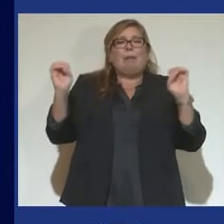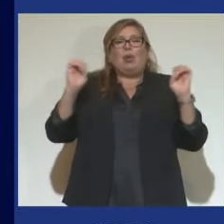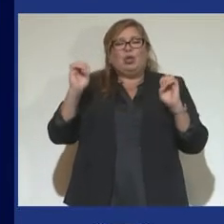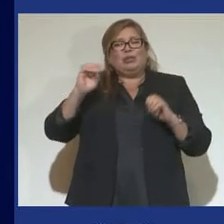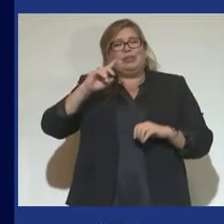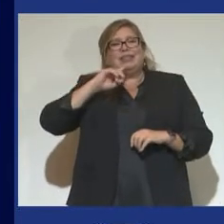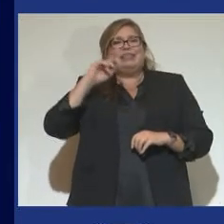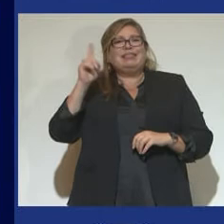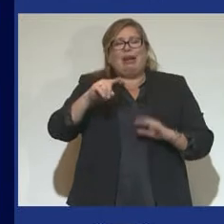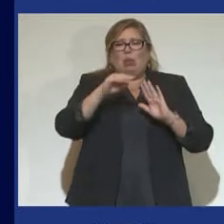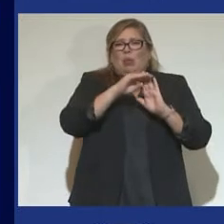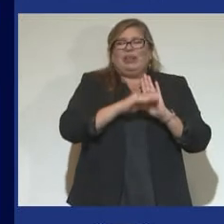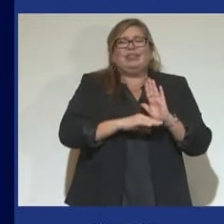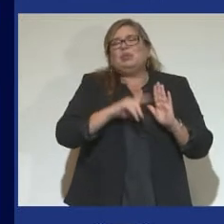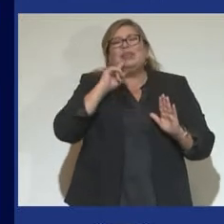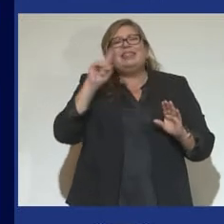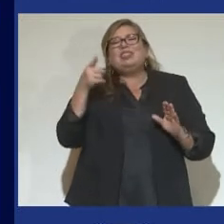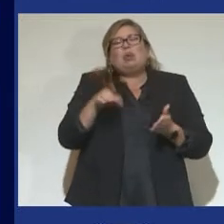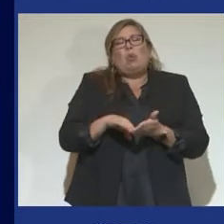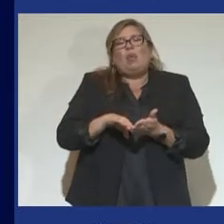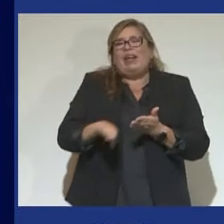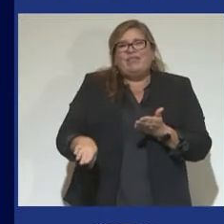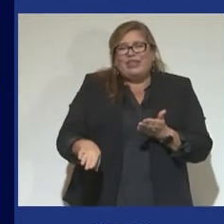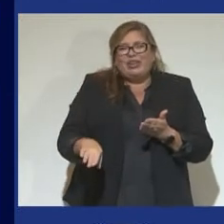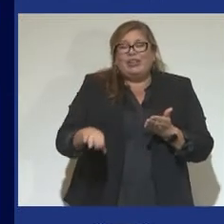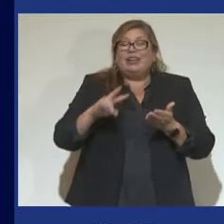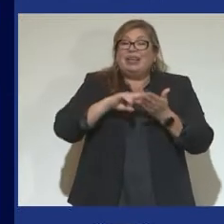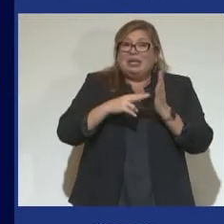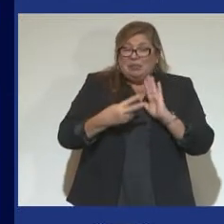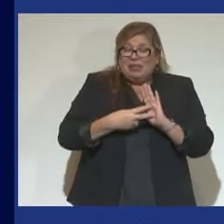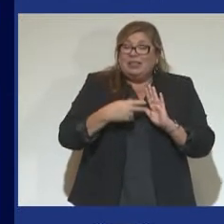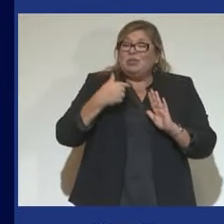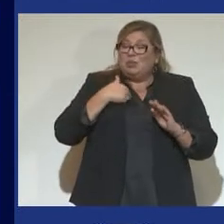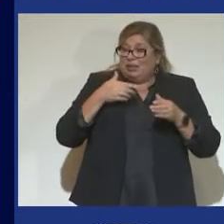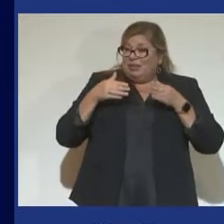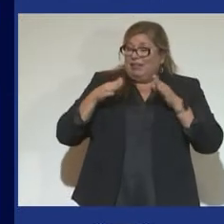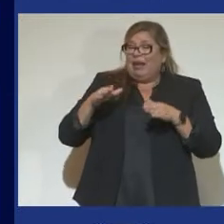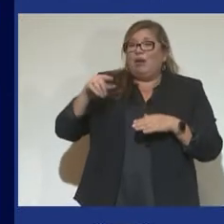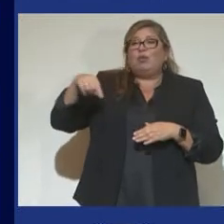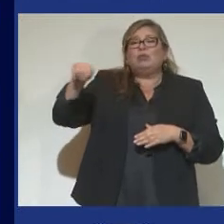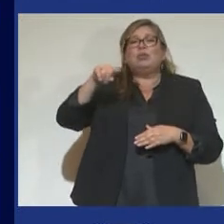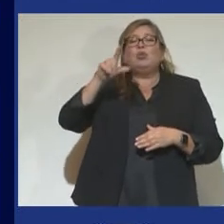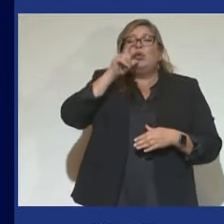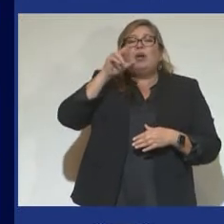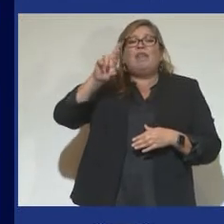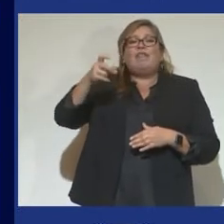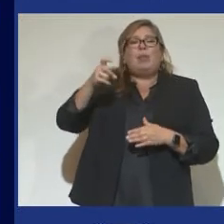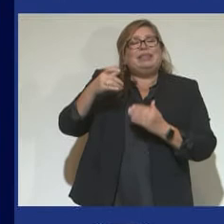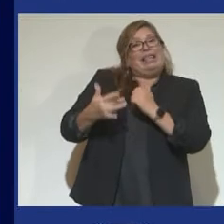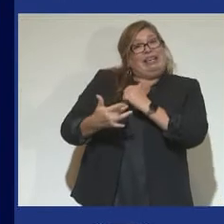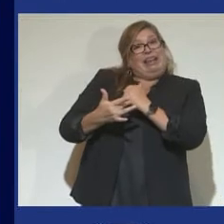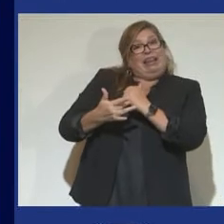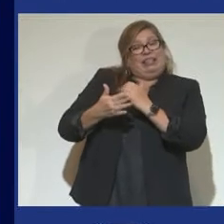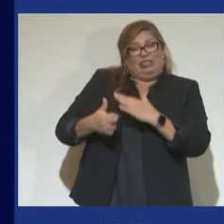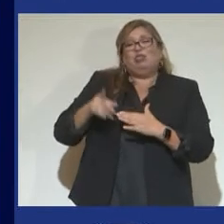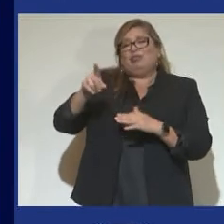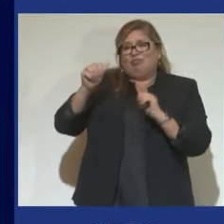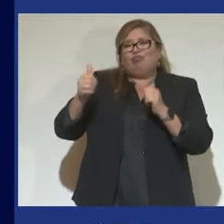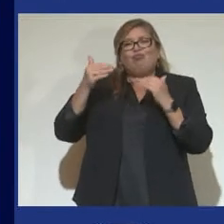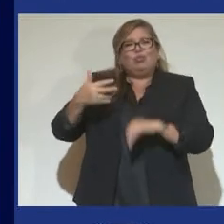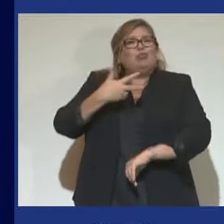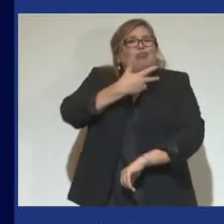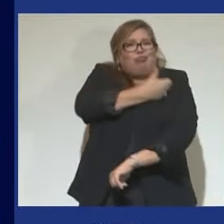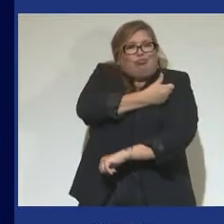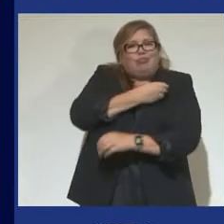es una declaración de emergencia es simplemente una un permiso de darle a los técnicos farmacéuticos